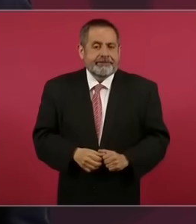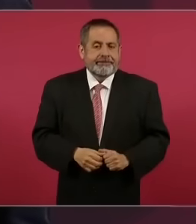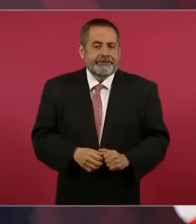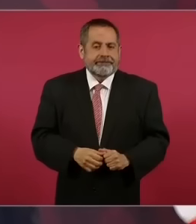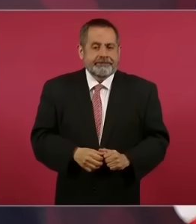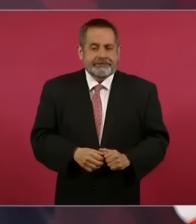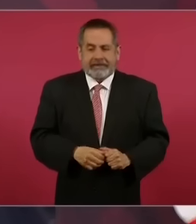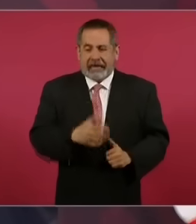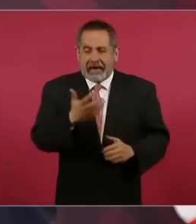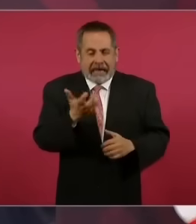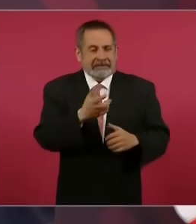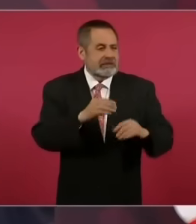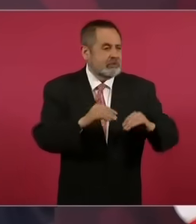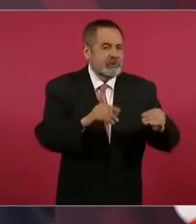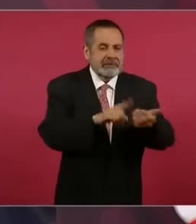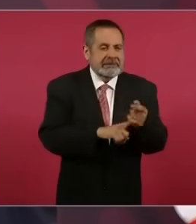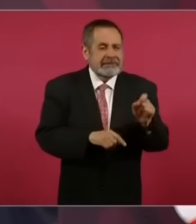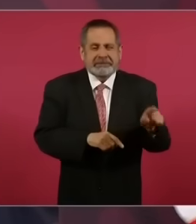una maniobra